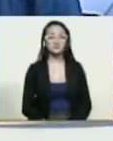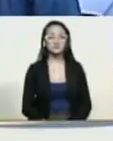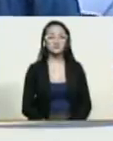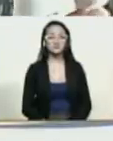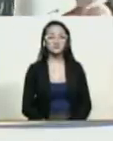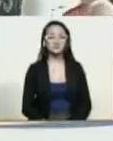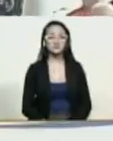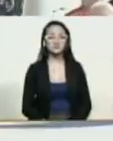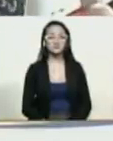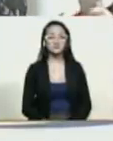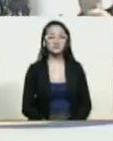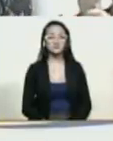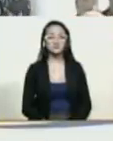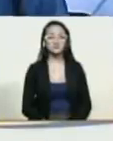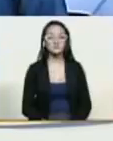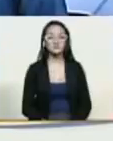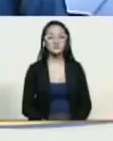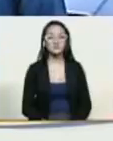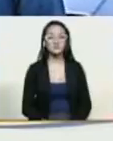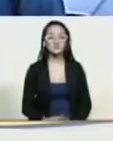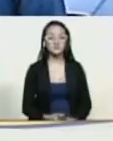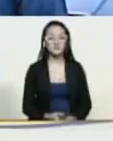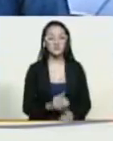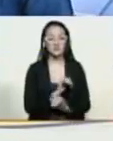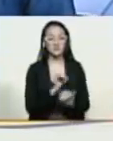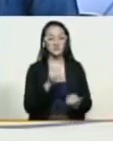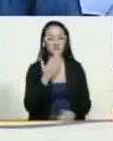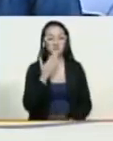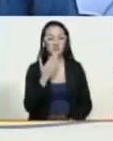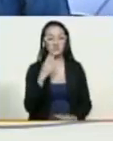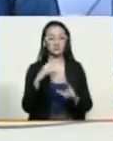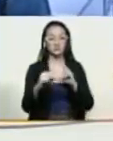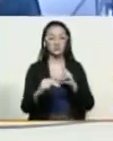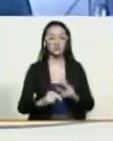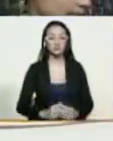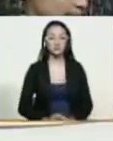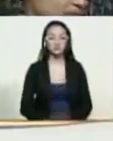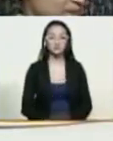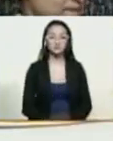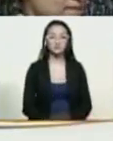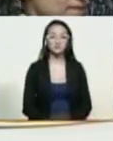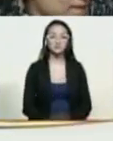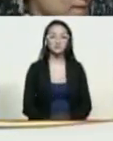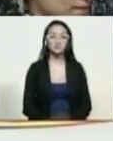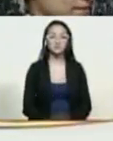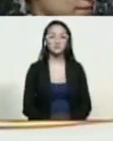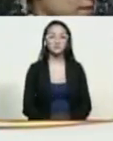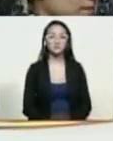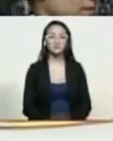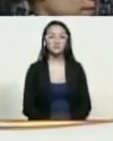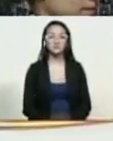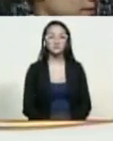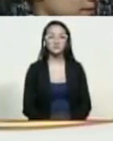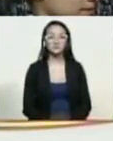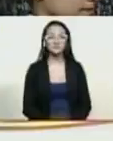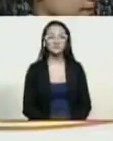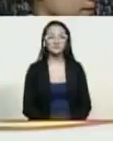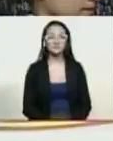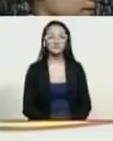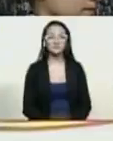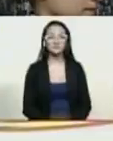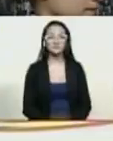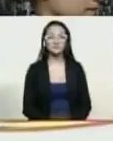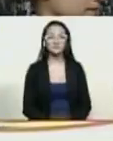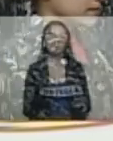Mi comandante en jefe, permiso para retirarme. Autorizado.